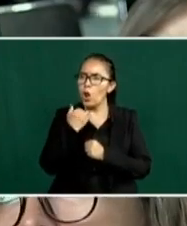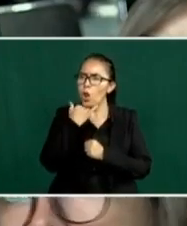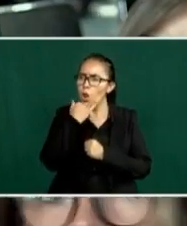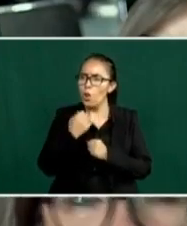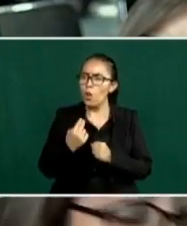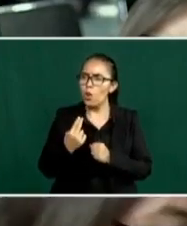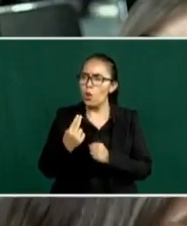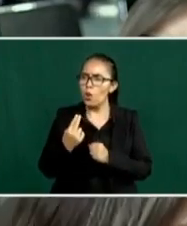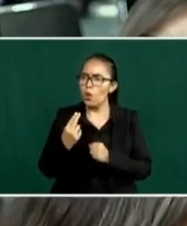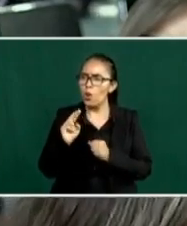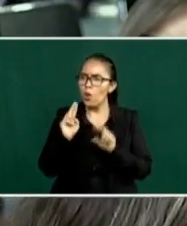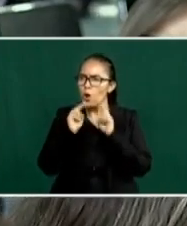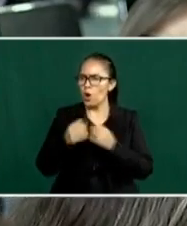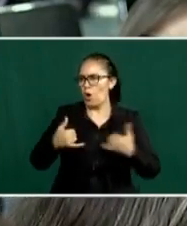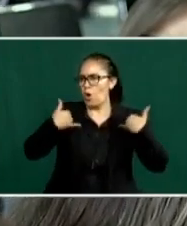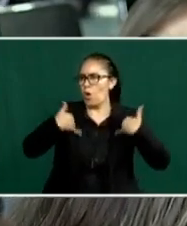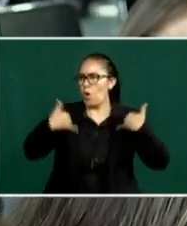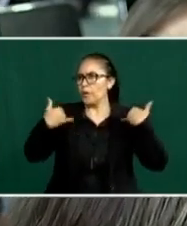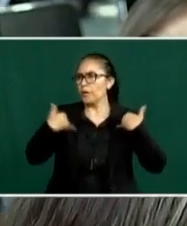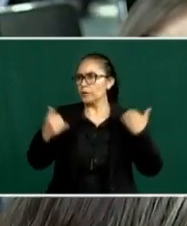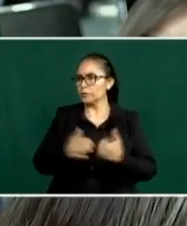noticiaspb.com. Y este jovencito